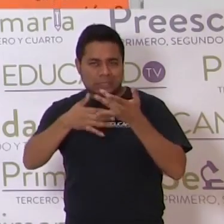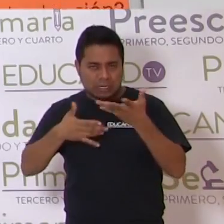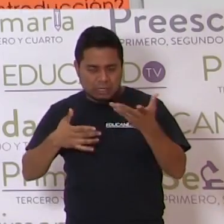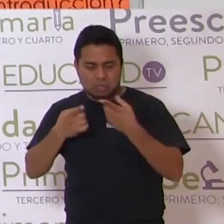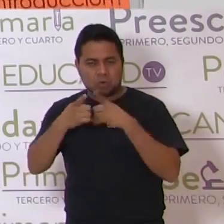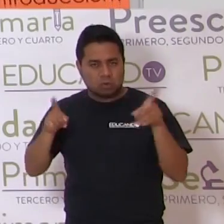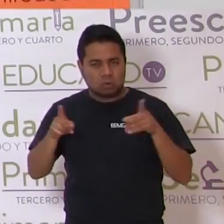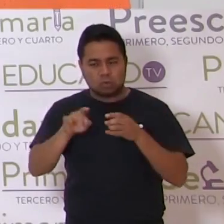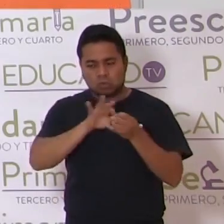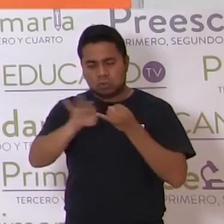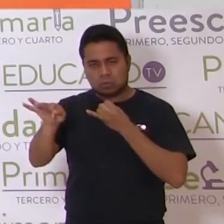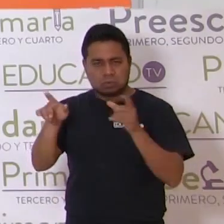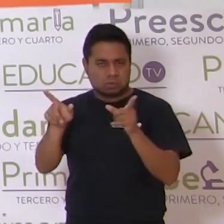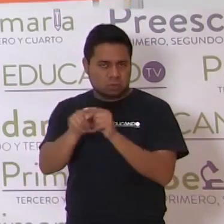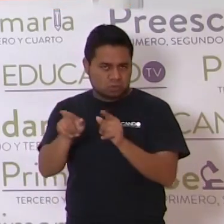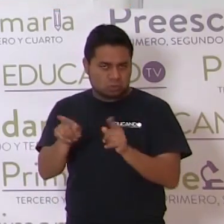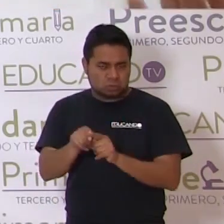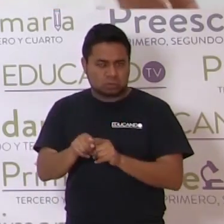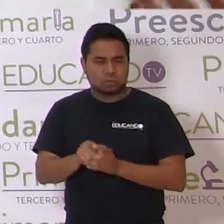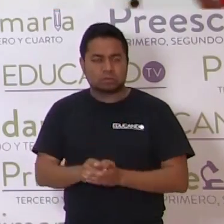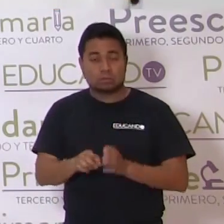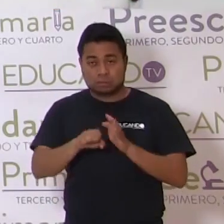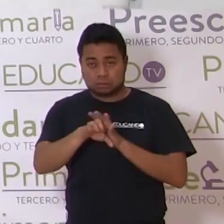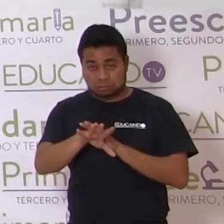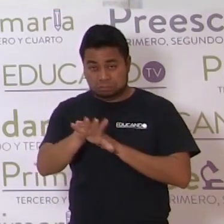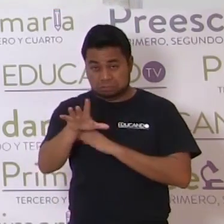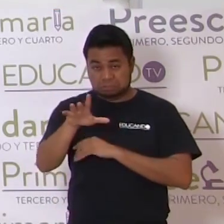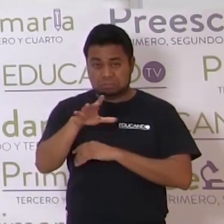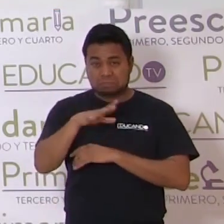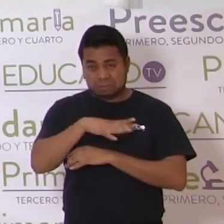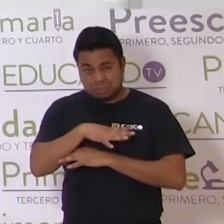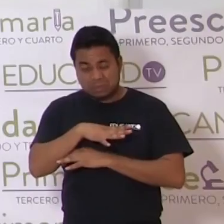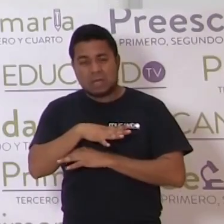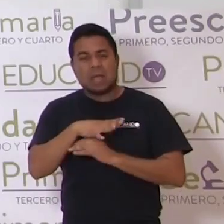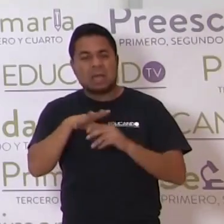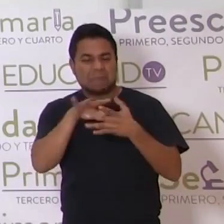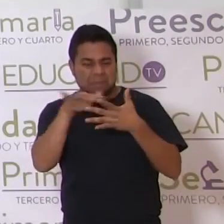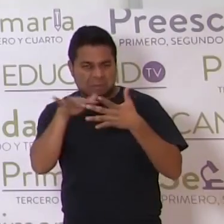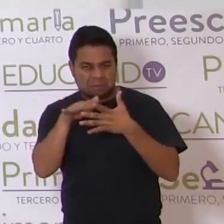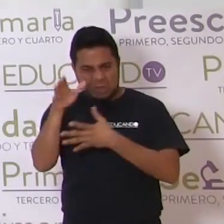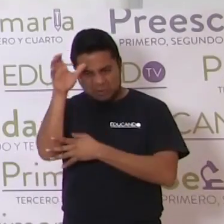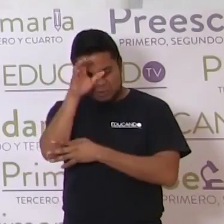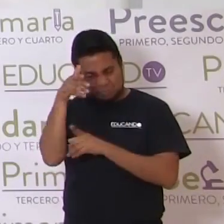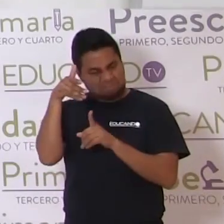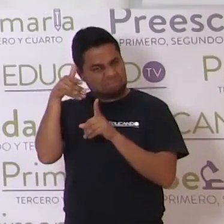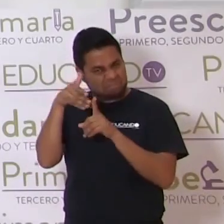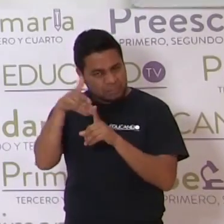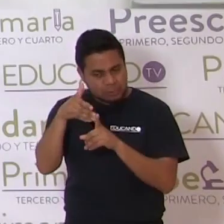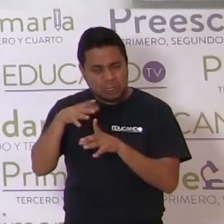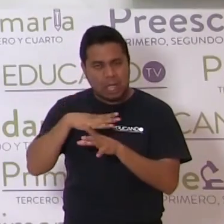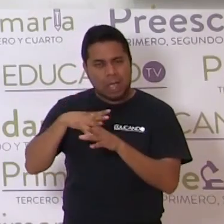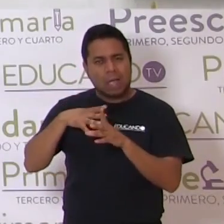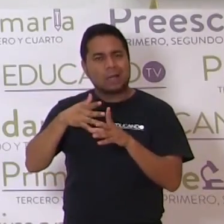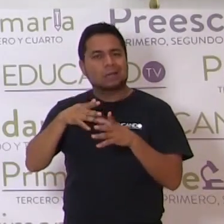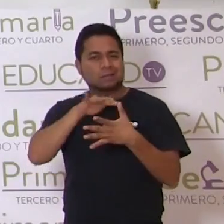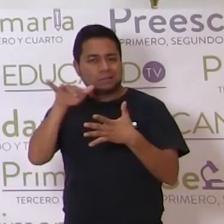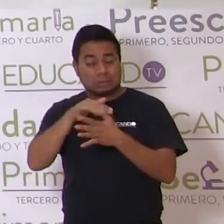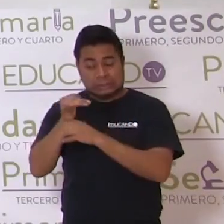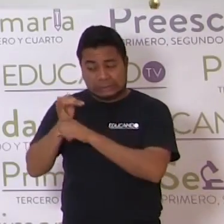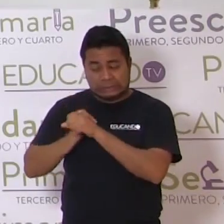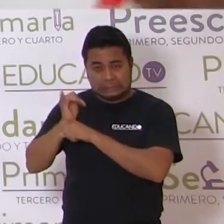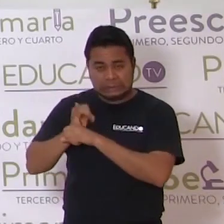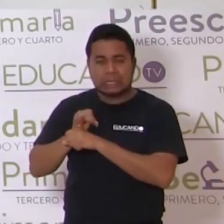una conclusión. Cuando son textos más científicos, más de investigación, entonces